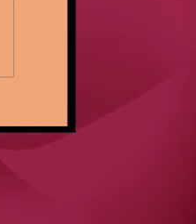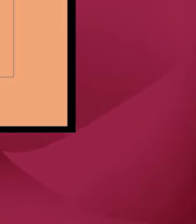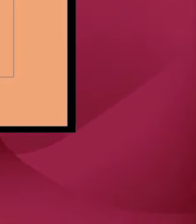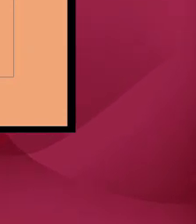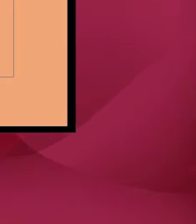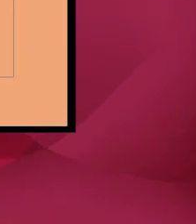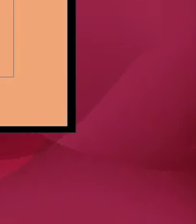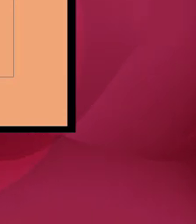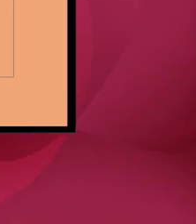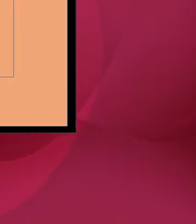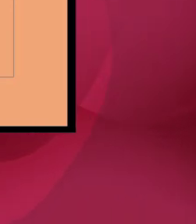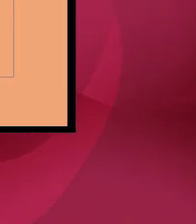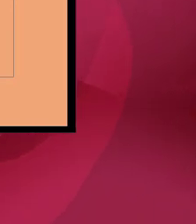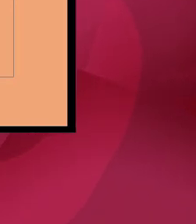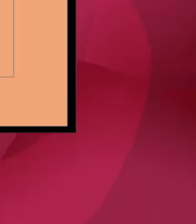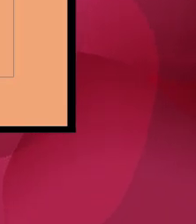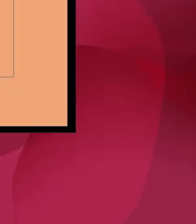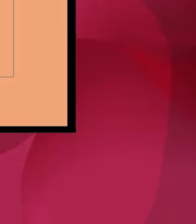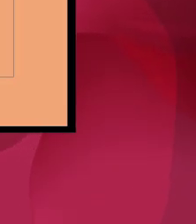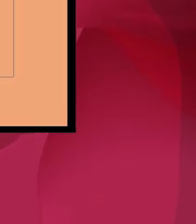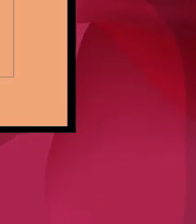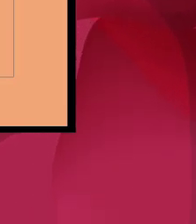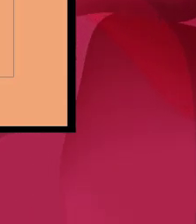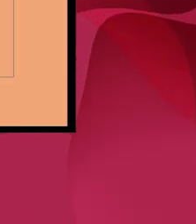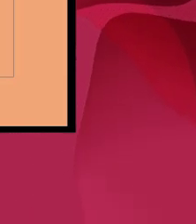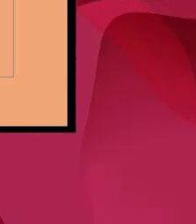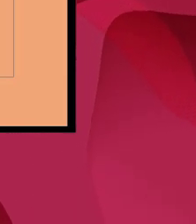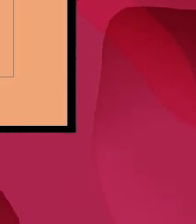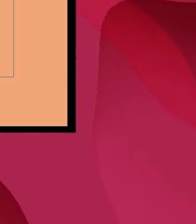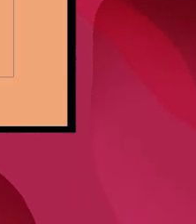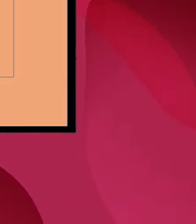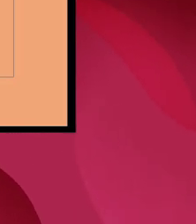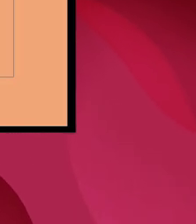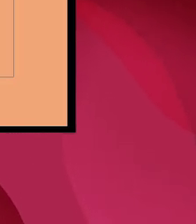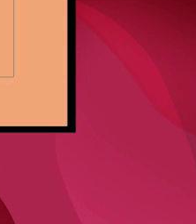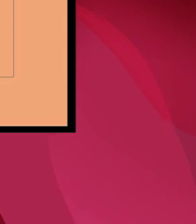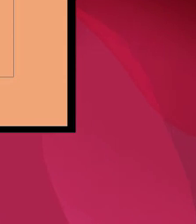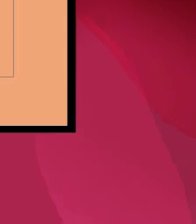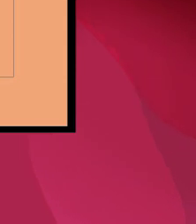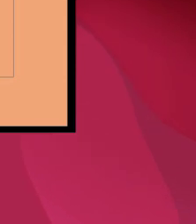kunindillo tutua kanu kunillo nashantenu tutua taba